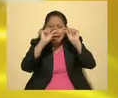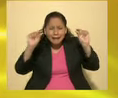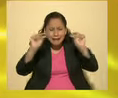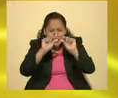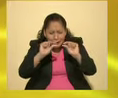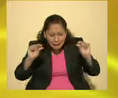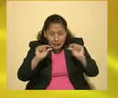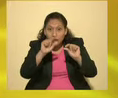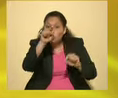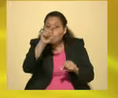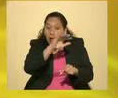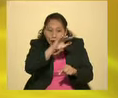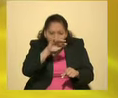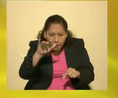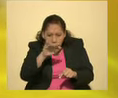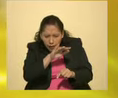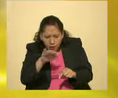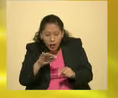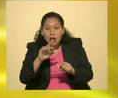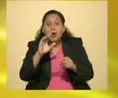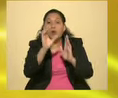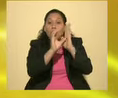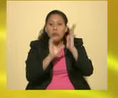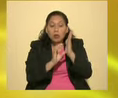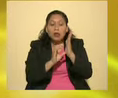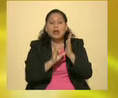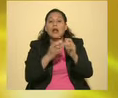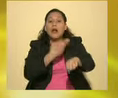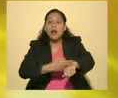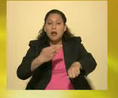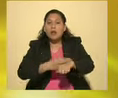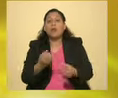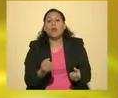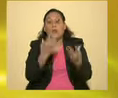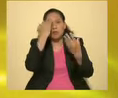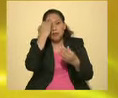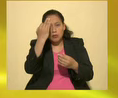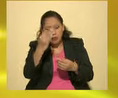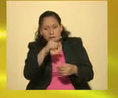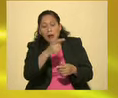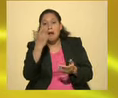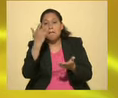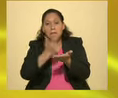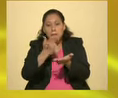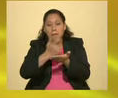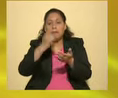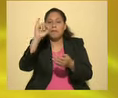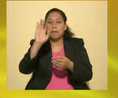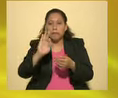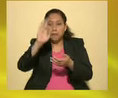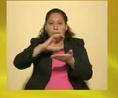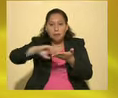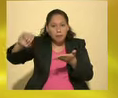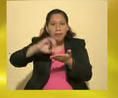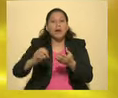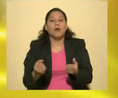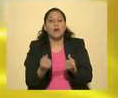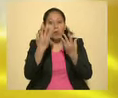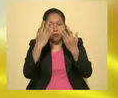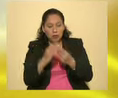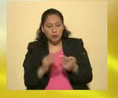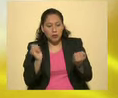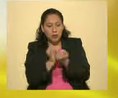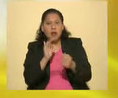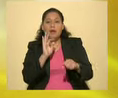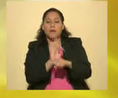letras chiquitas, cuánto dura el contrato, a qué se refiere, cuánto nos van a cobrar y qué beneficios vamos a